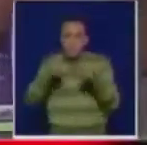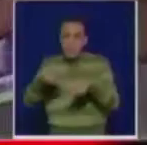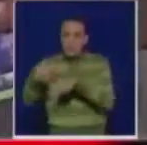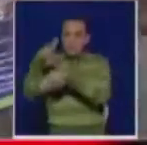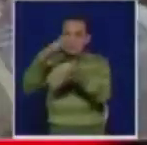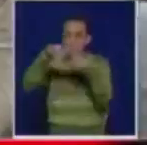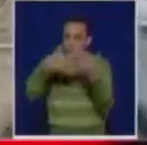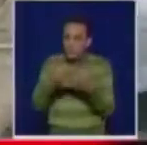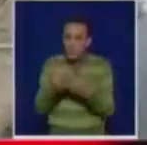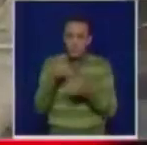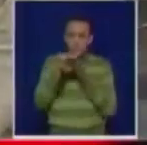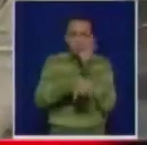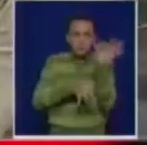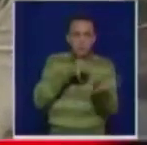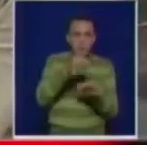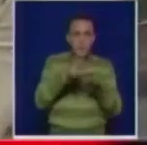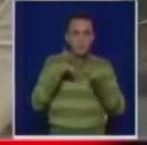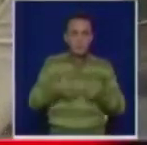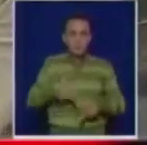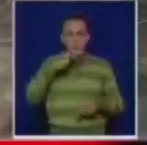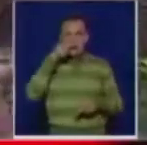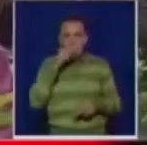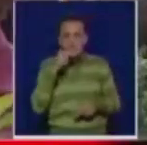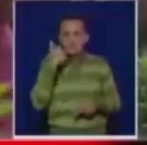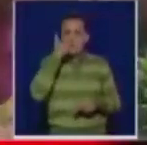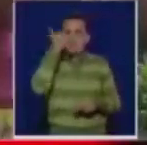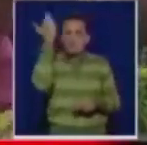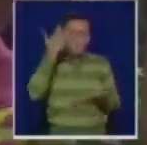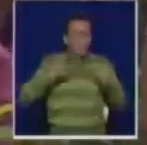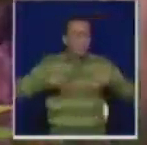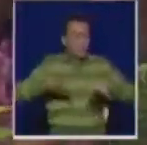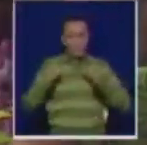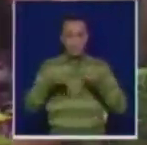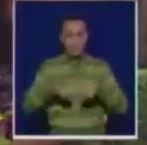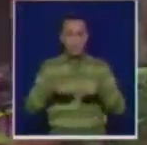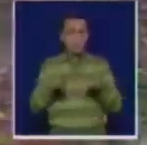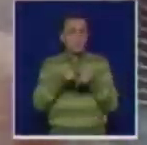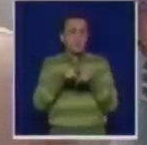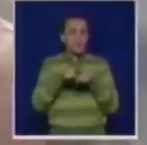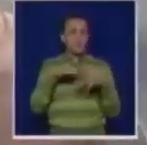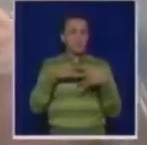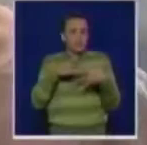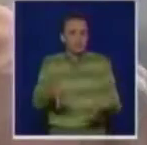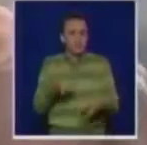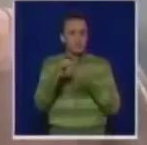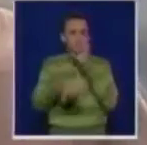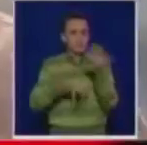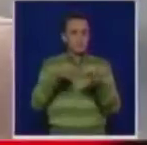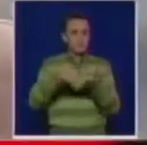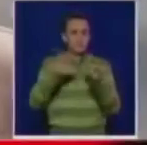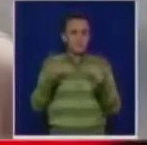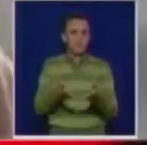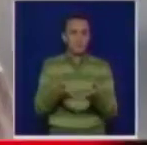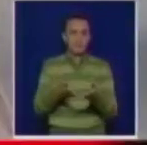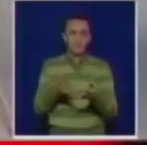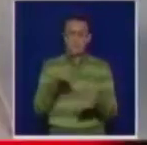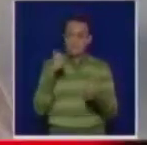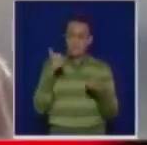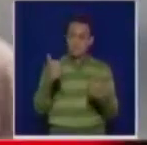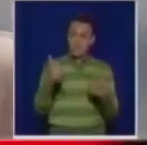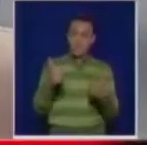que niños, jóvenes, adultos, mayores pongan en marcha su espíritu cívico. Una de las ventajas es la gran